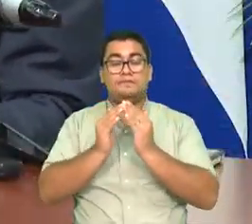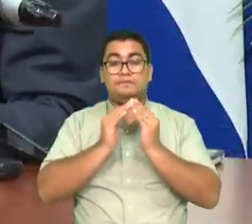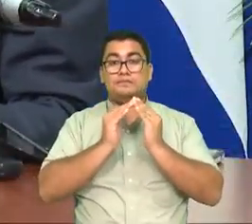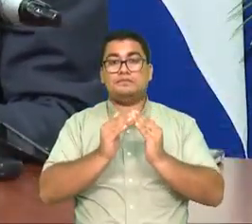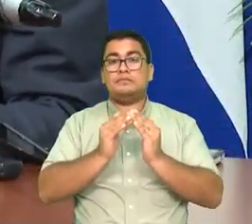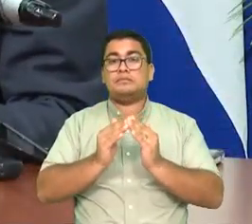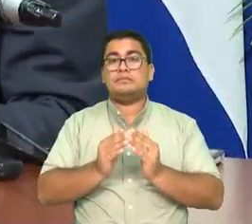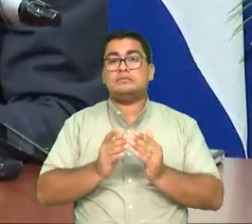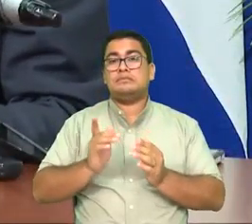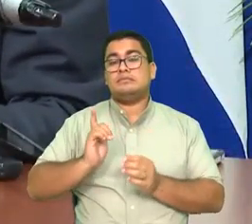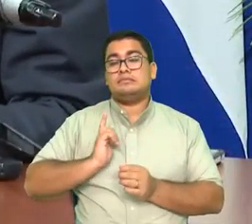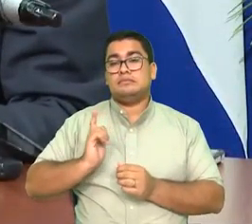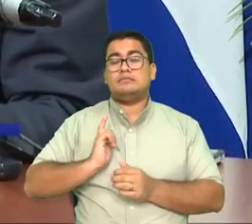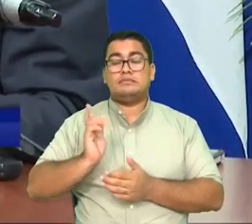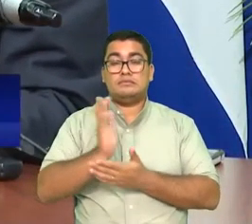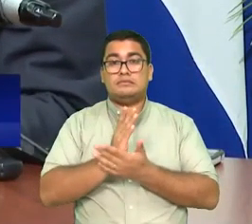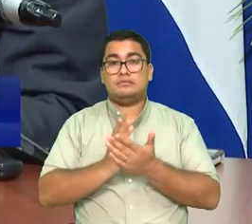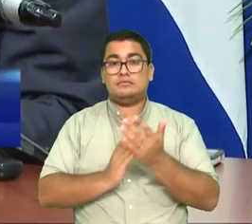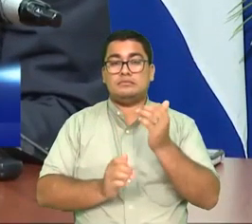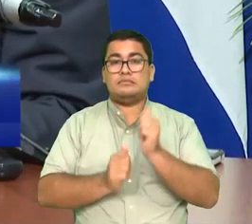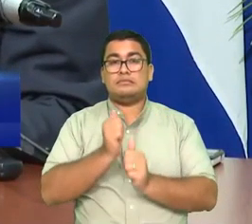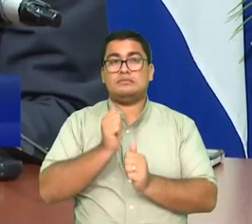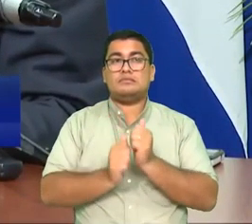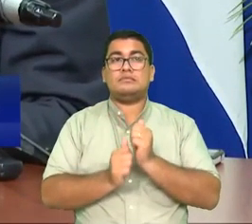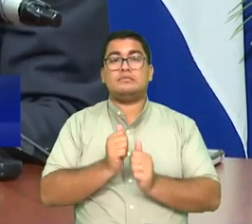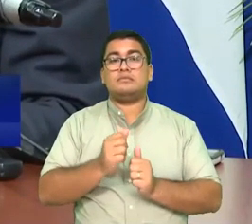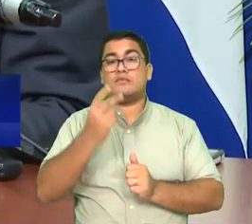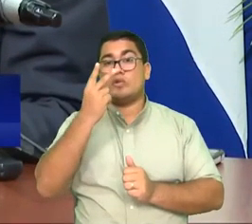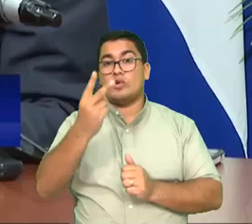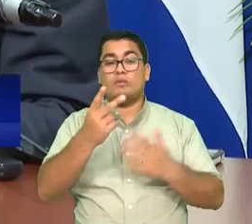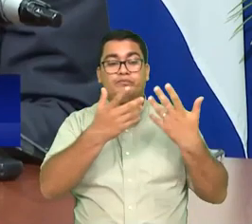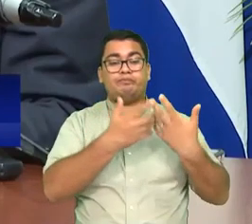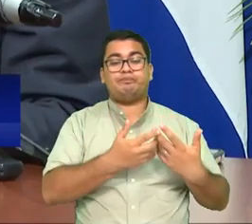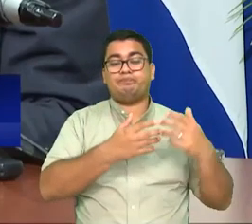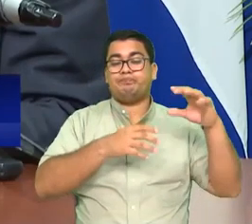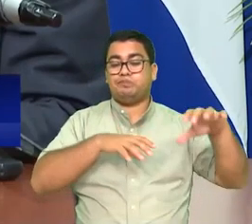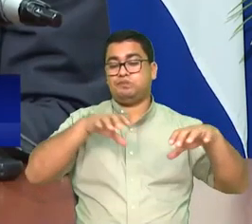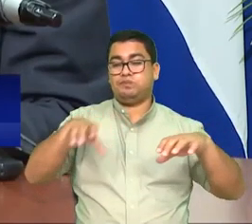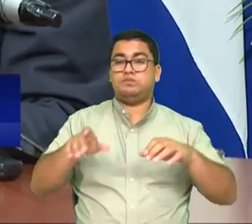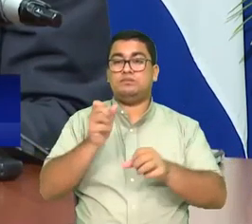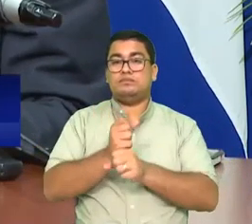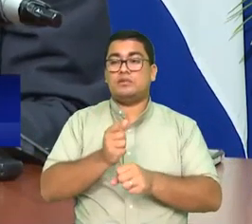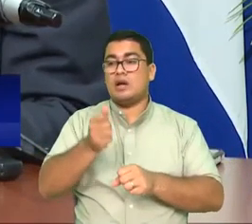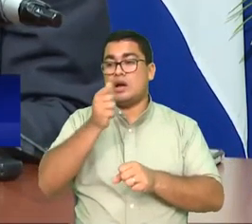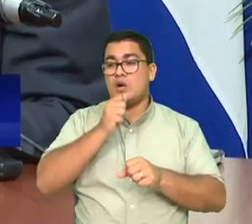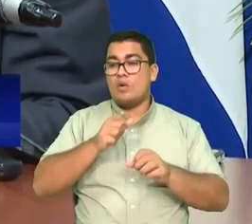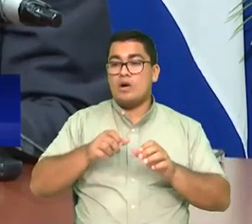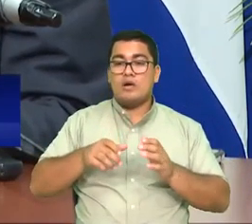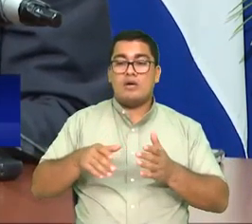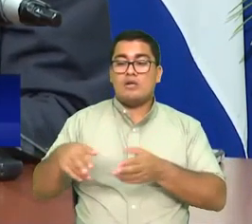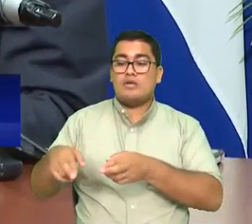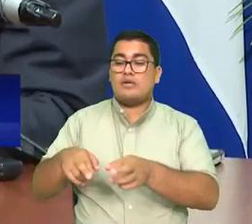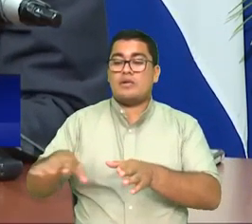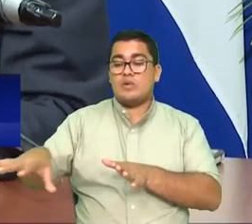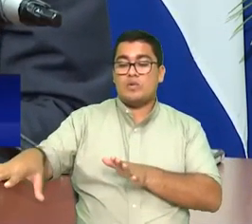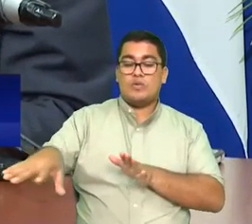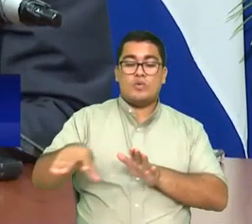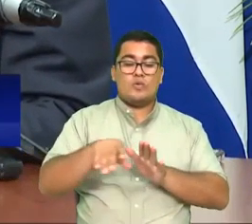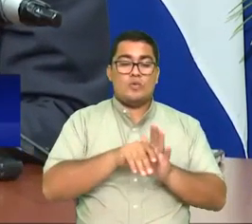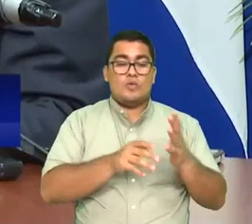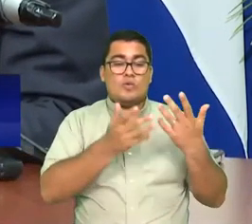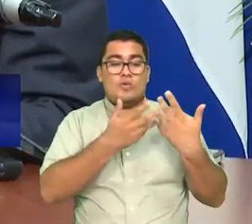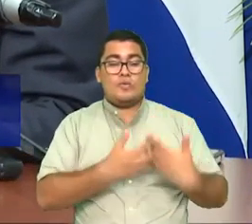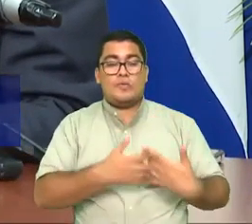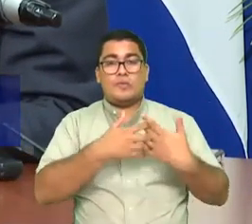sí tenemos alguna afectación en dos plantas que trabajan con agua superficial, que le llamamos la parrilla y la planta del